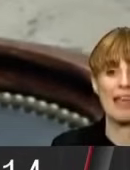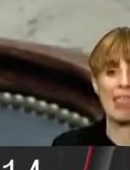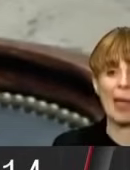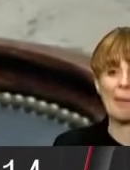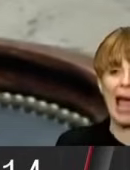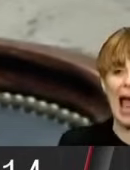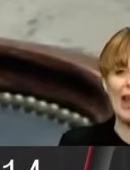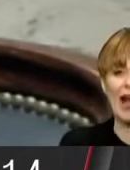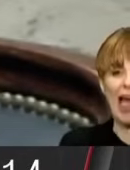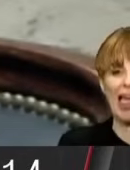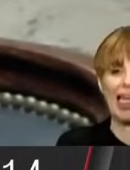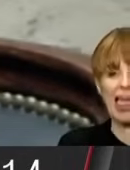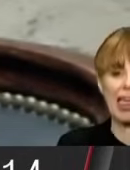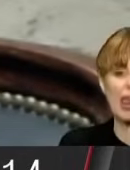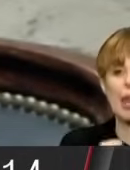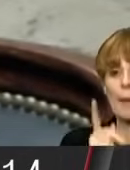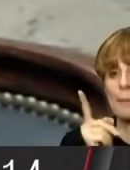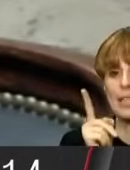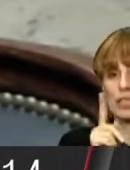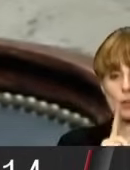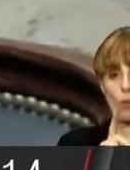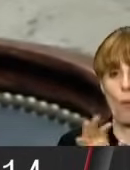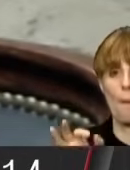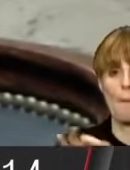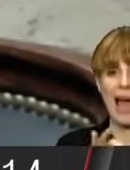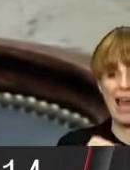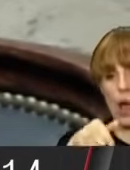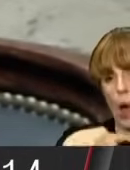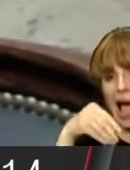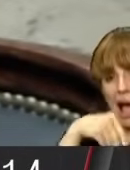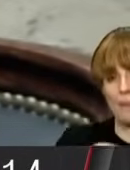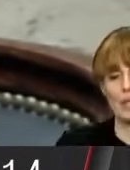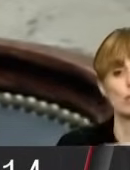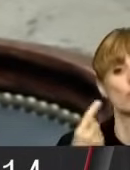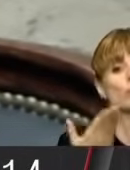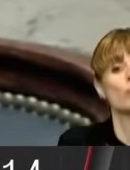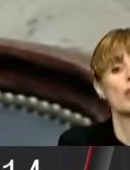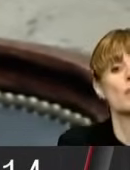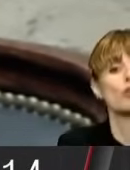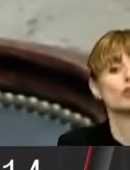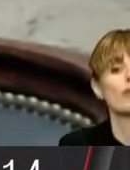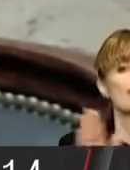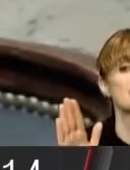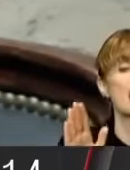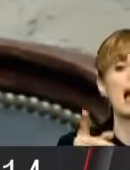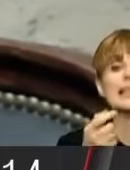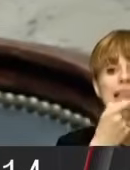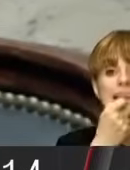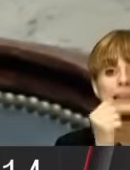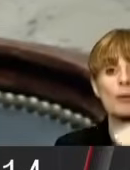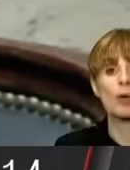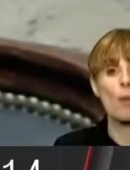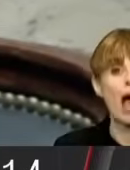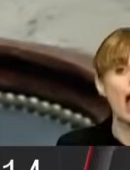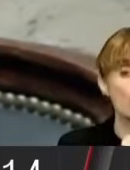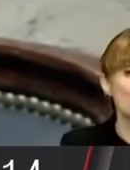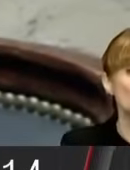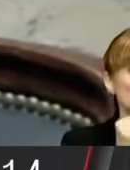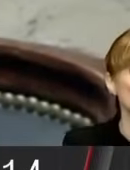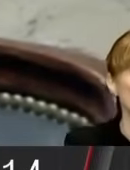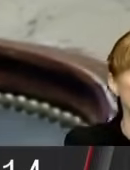está pasando acá adentro directamente. Así que pedimos que se rechace porque de aprobarse